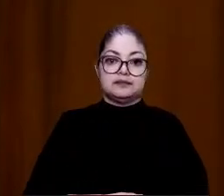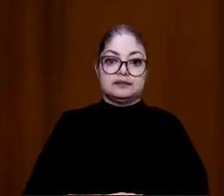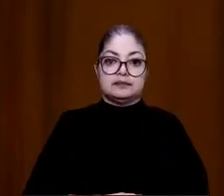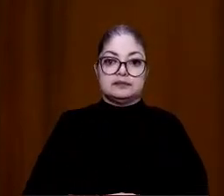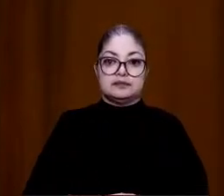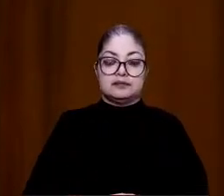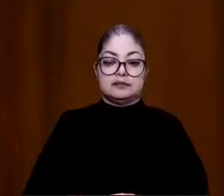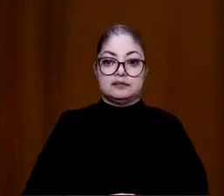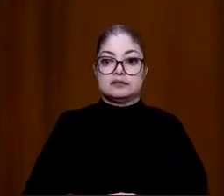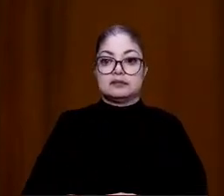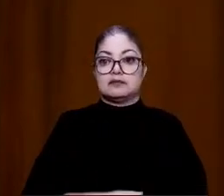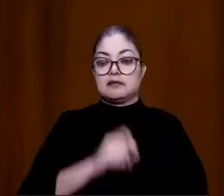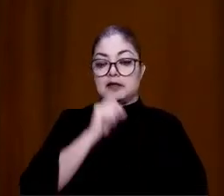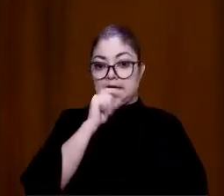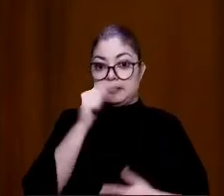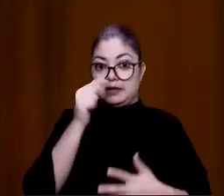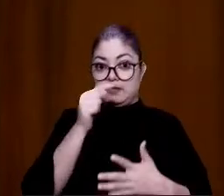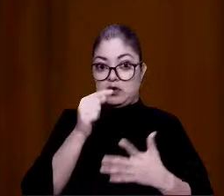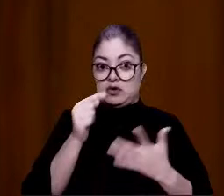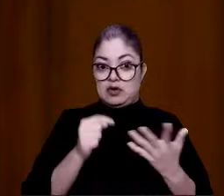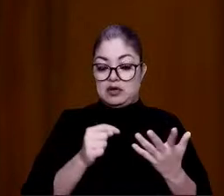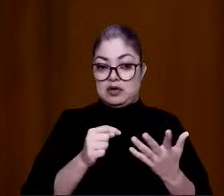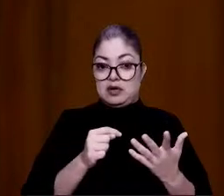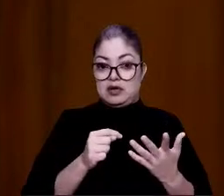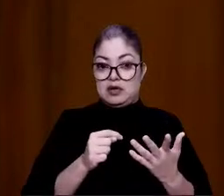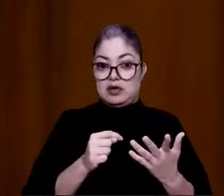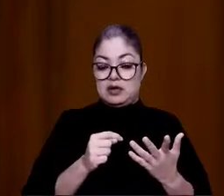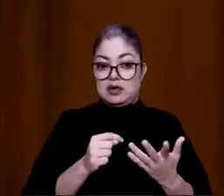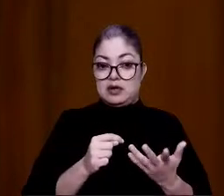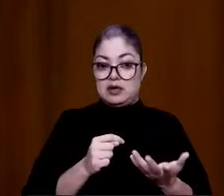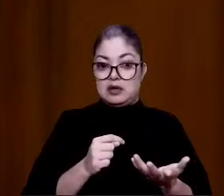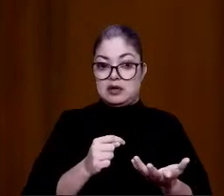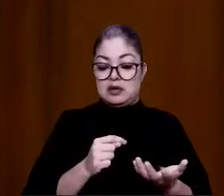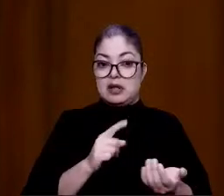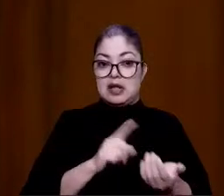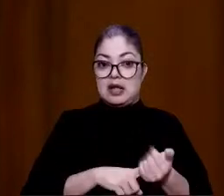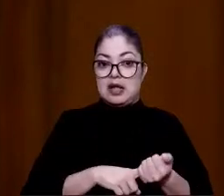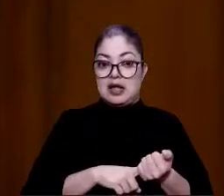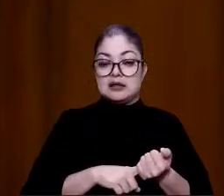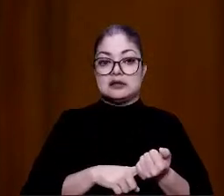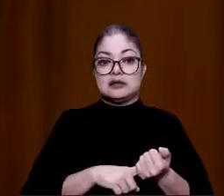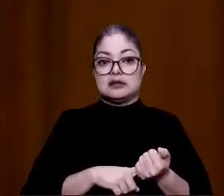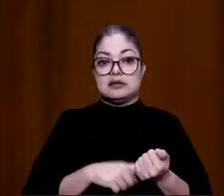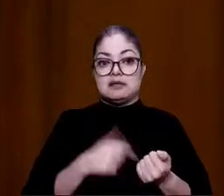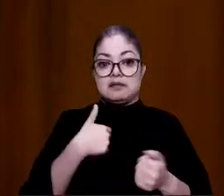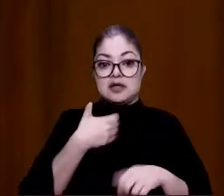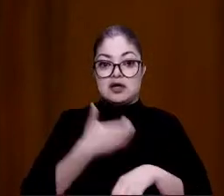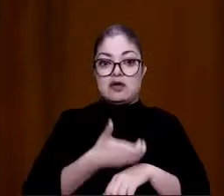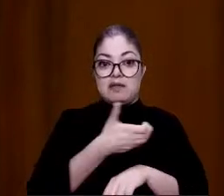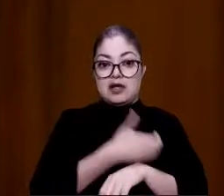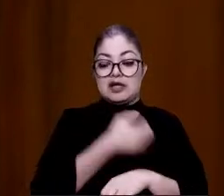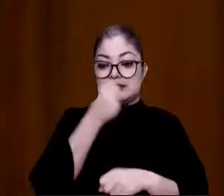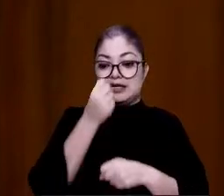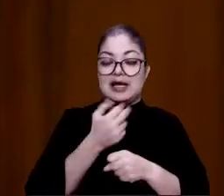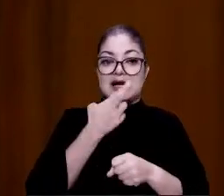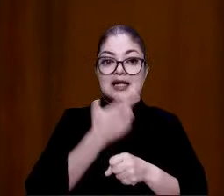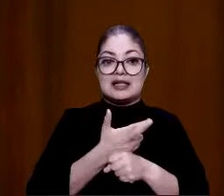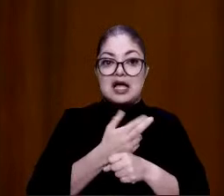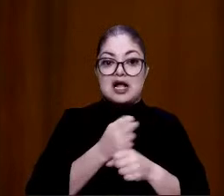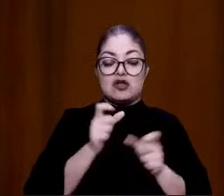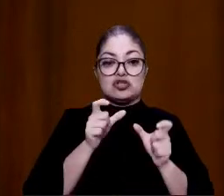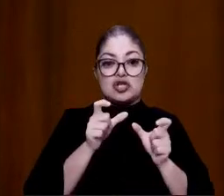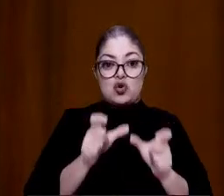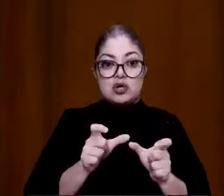Estos datos, como también lo que sucedió, lo que reportó mi compañero de gabinete, el secretario de